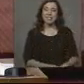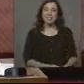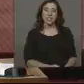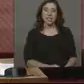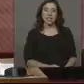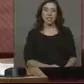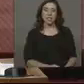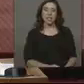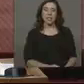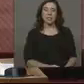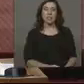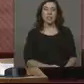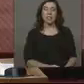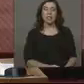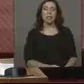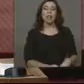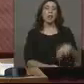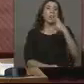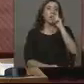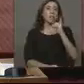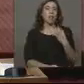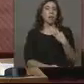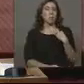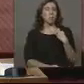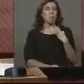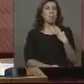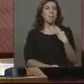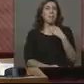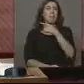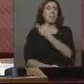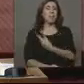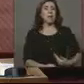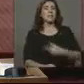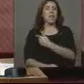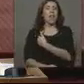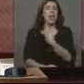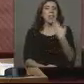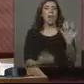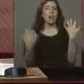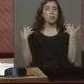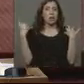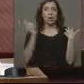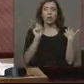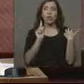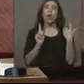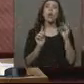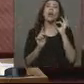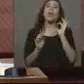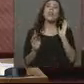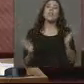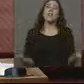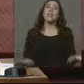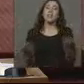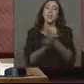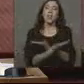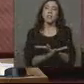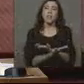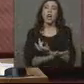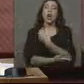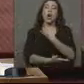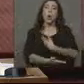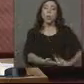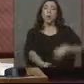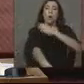no no dependiese del presidente de transferir las competencias sino que derechamente Si hubiesen transferido a los gobiernos